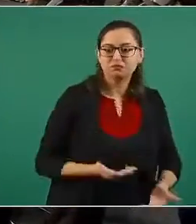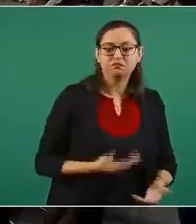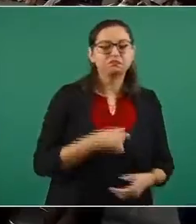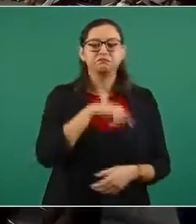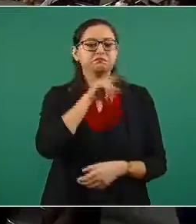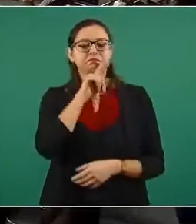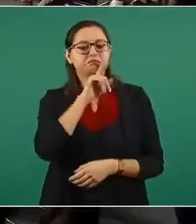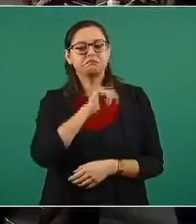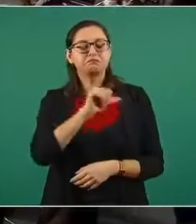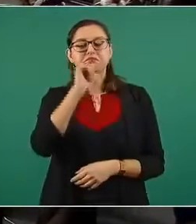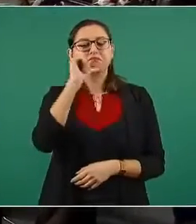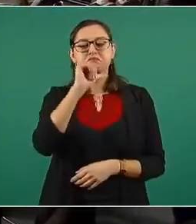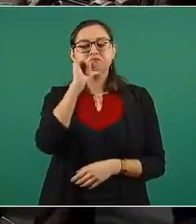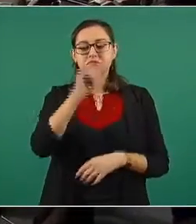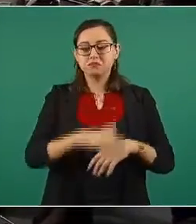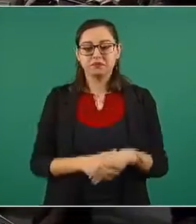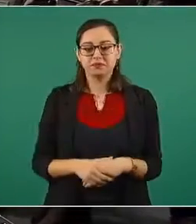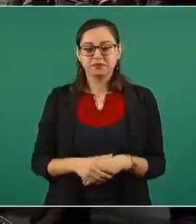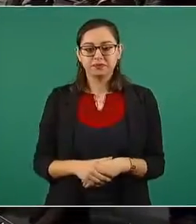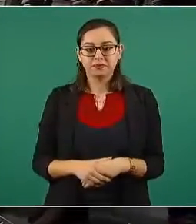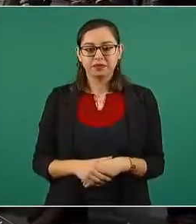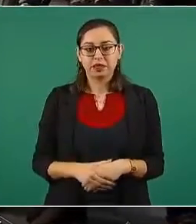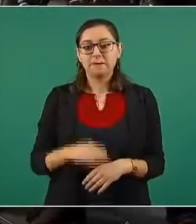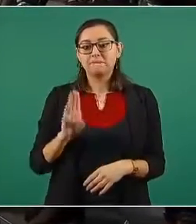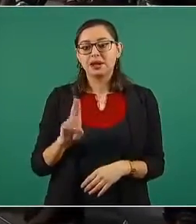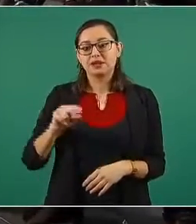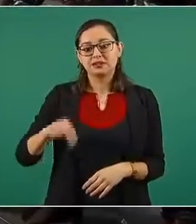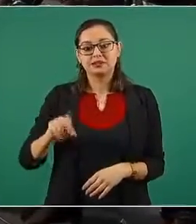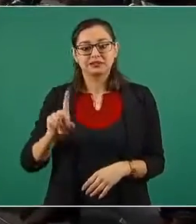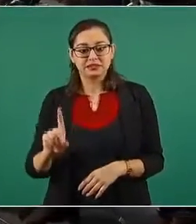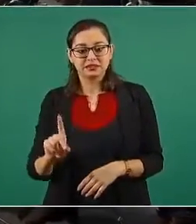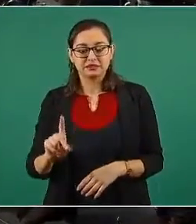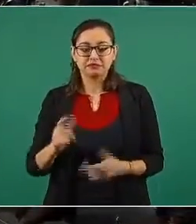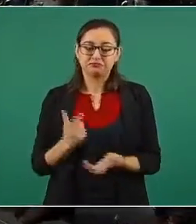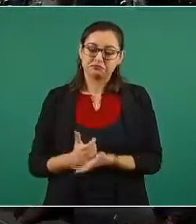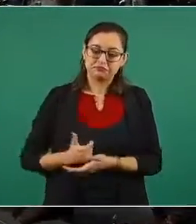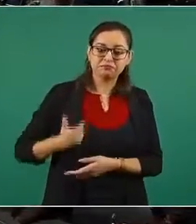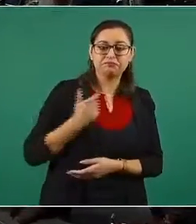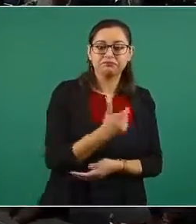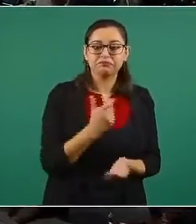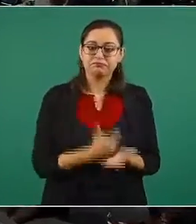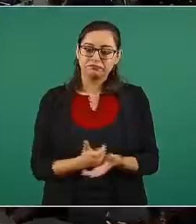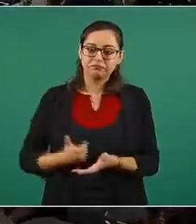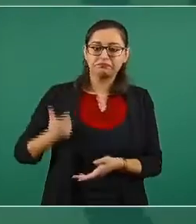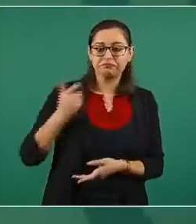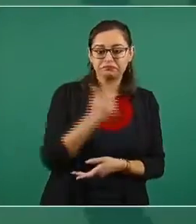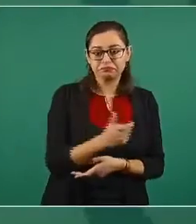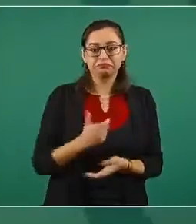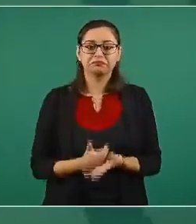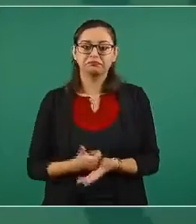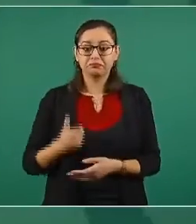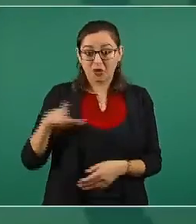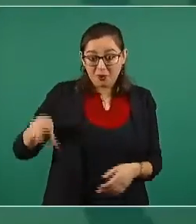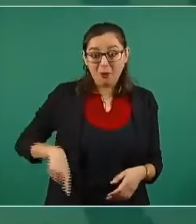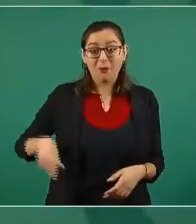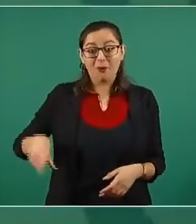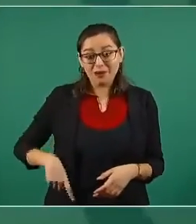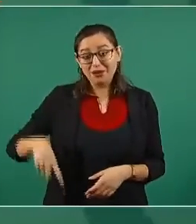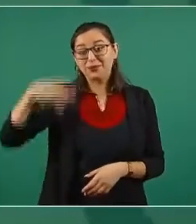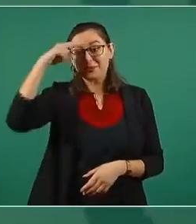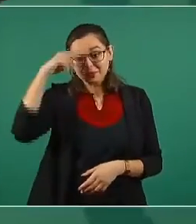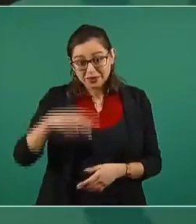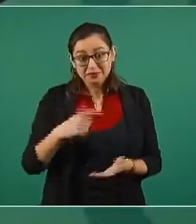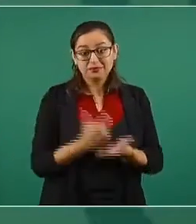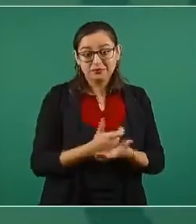La Banca de Desarrollo de México financió todos esos programas.